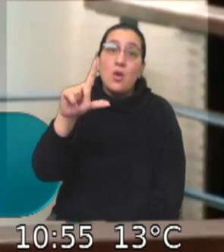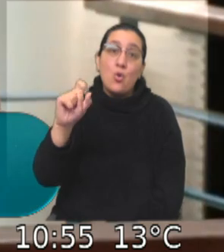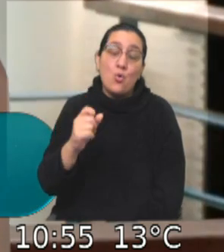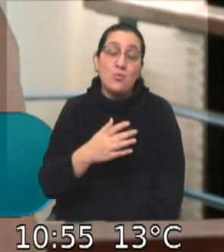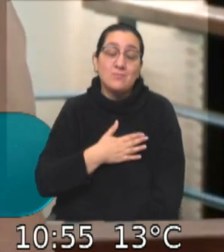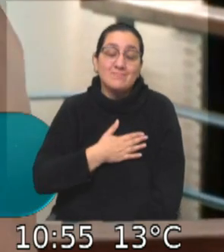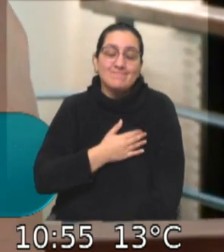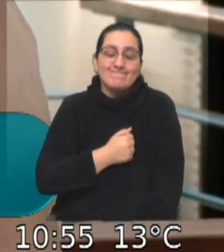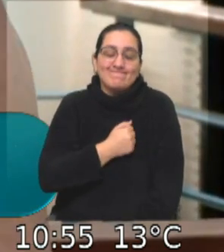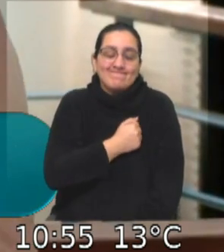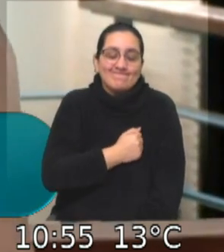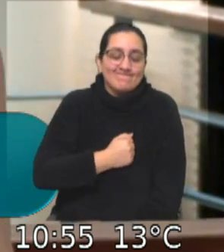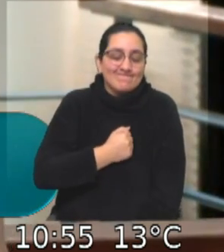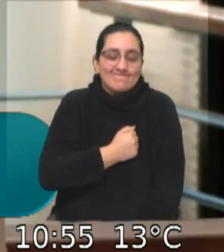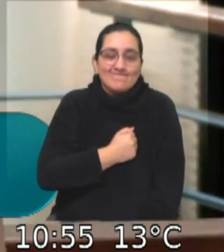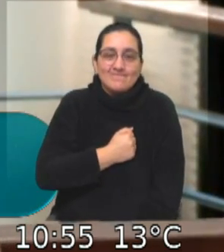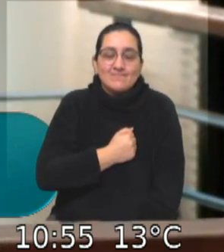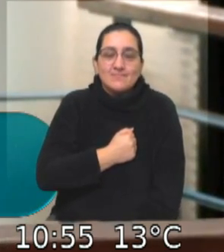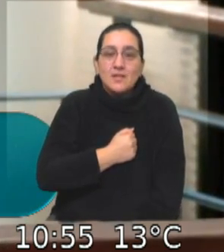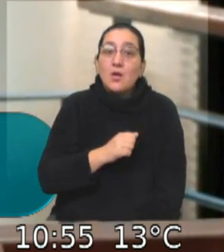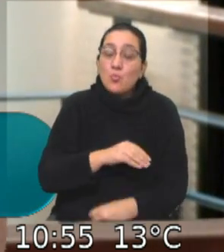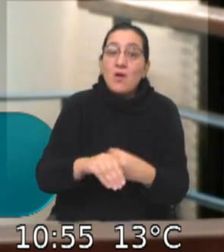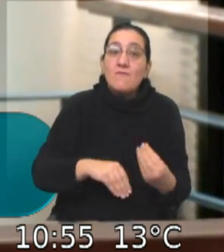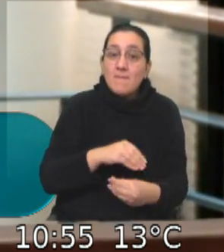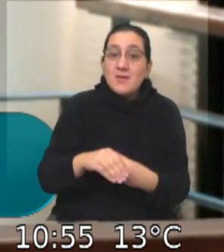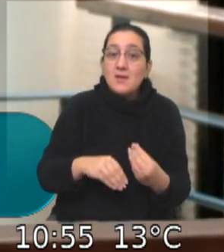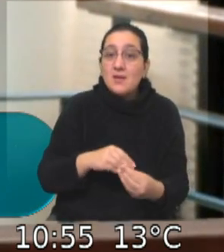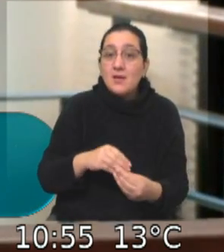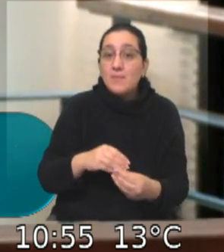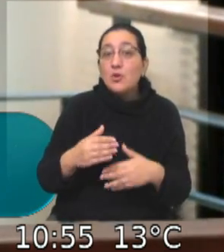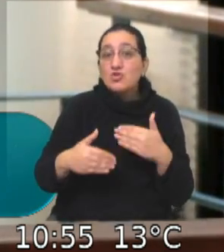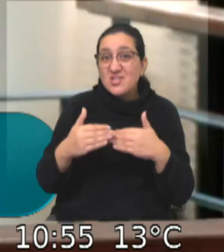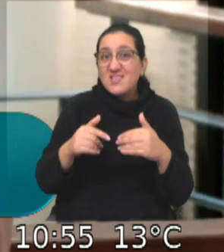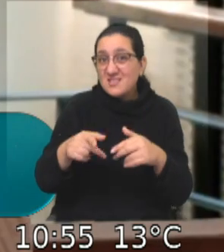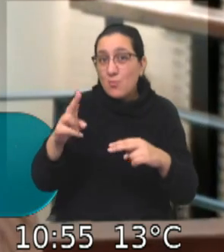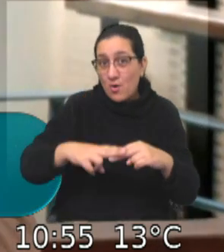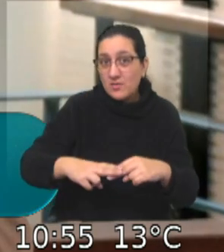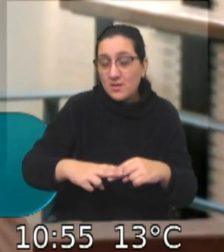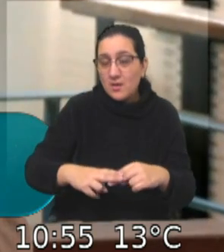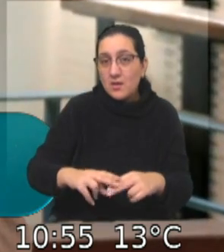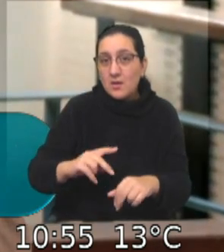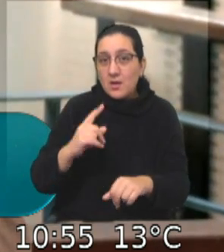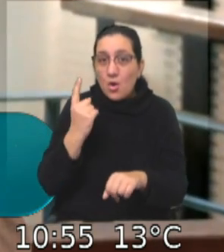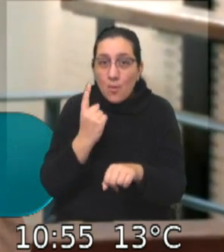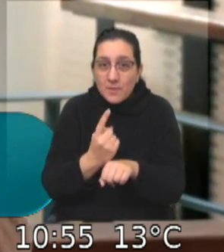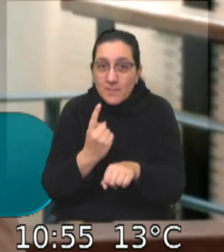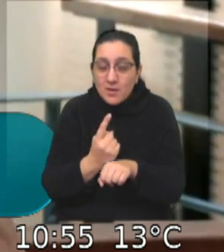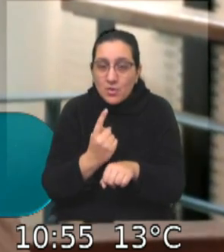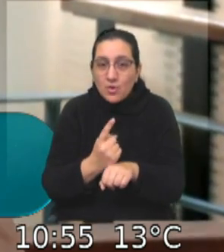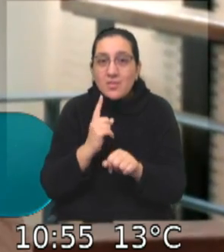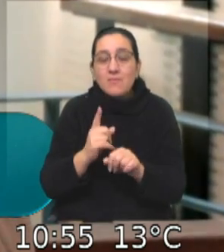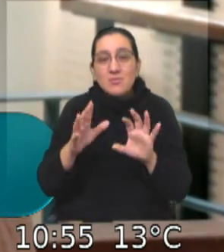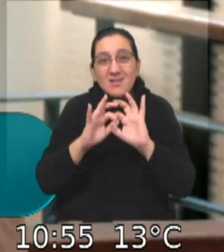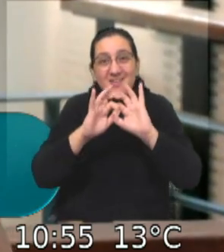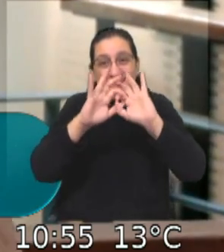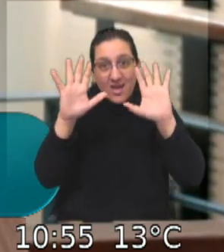y los allegados procesan ese dolor generado por la muerte. La primera cosa que tenemos que tener claro, importante,